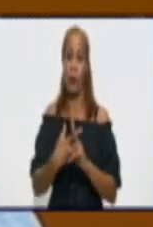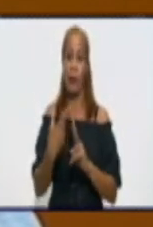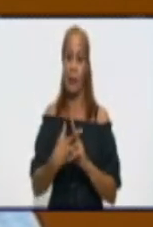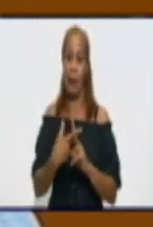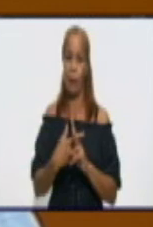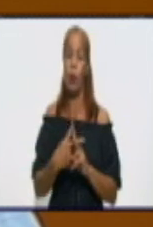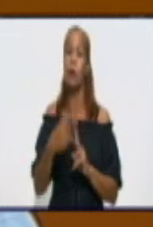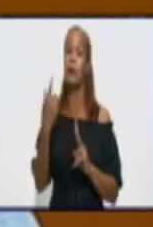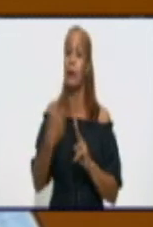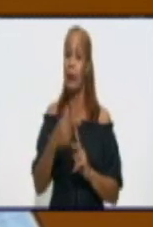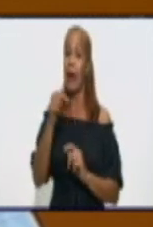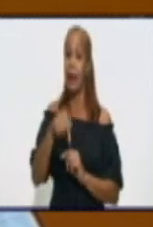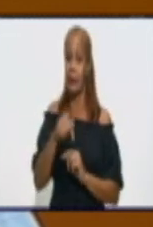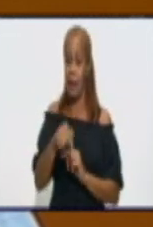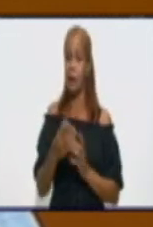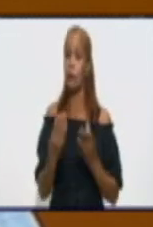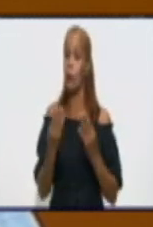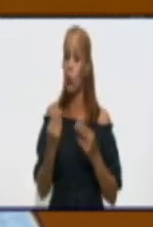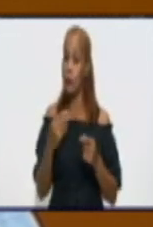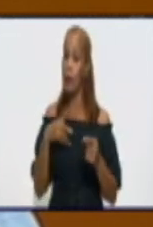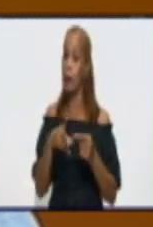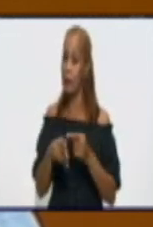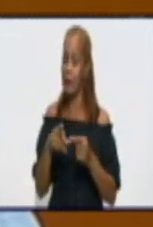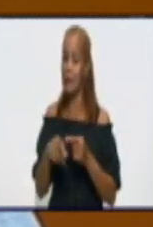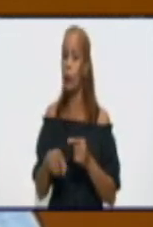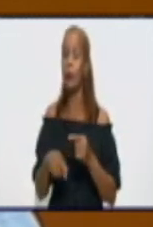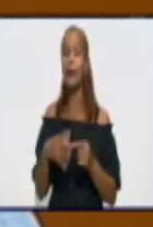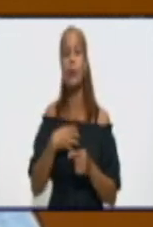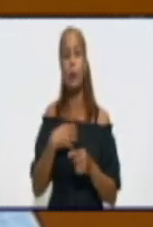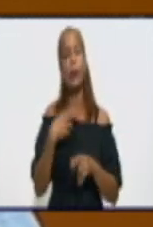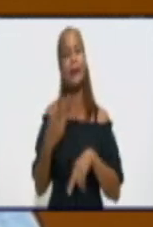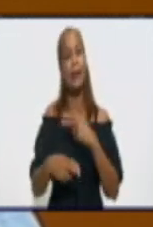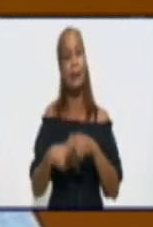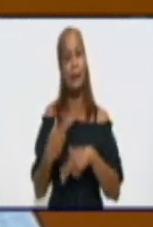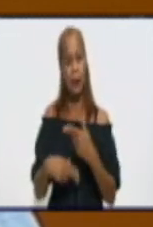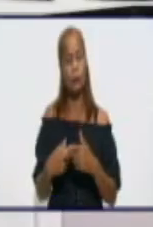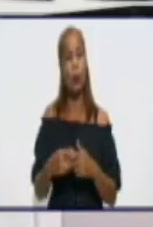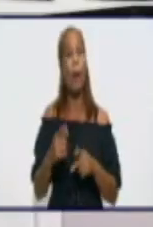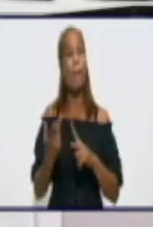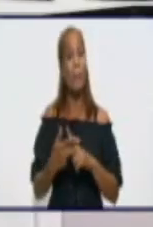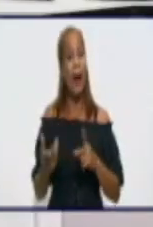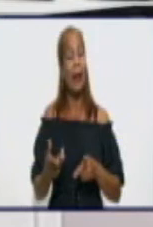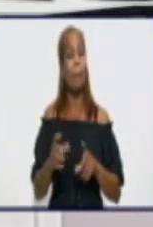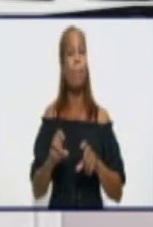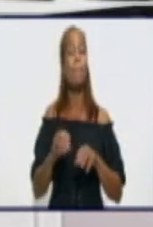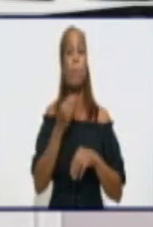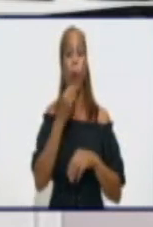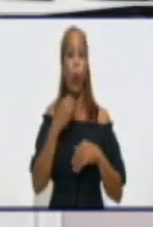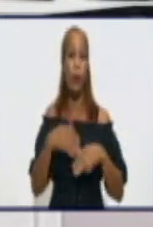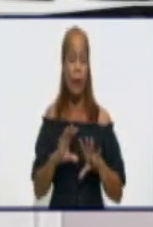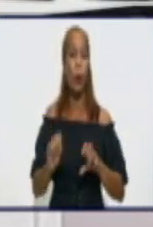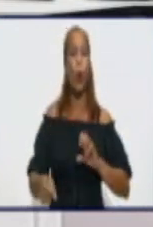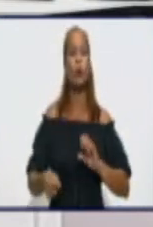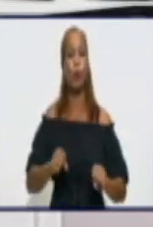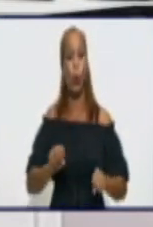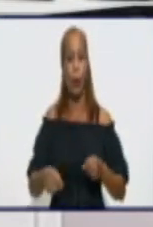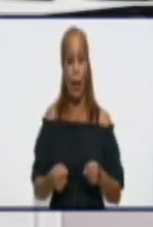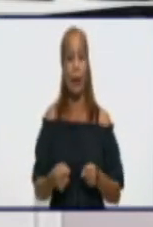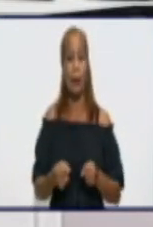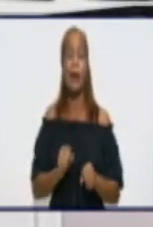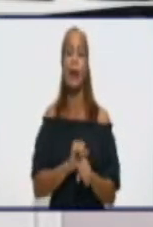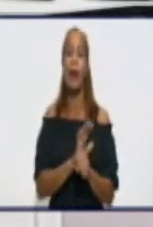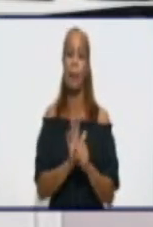de limitaciones que se tuvieron que estar aplicando para poder controlar la pandemia. Y eso nos obligó a